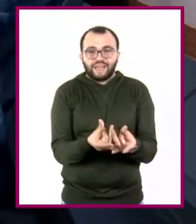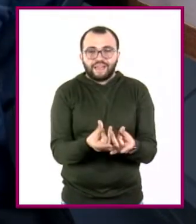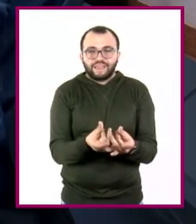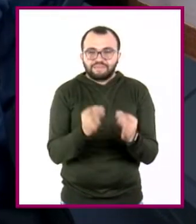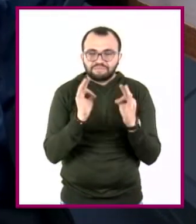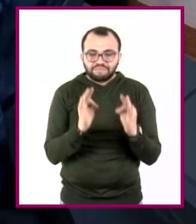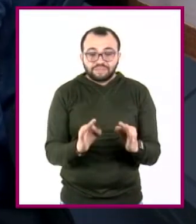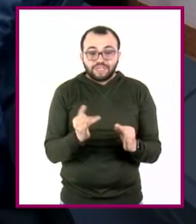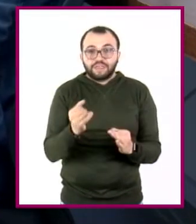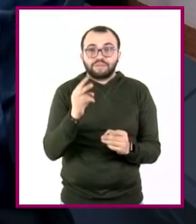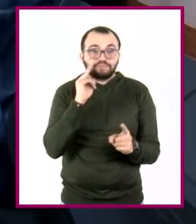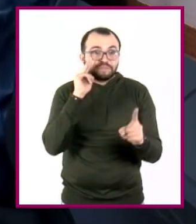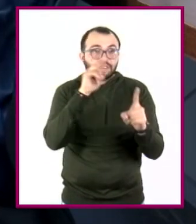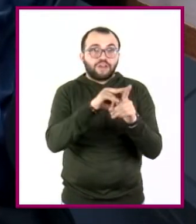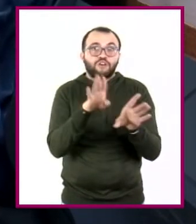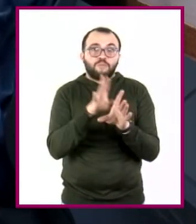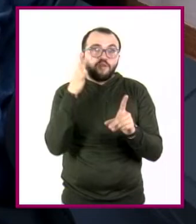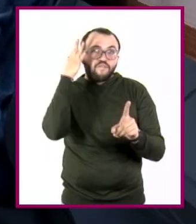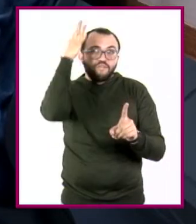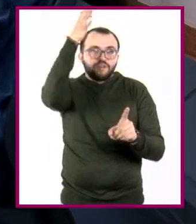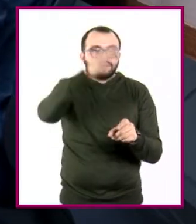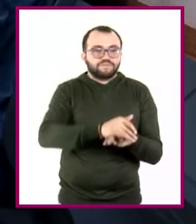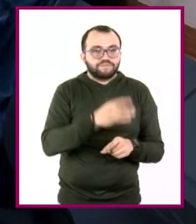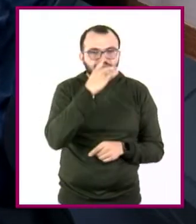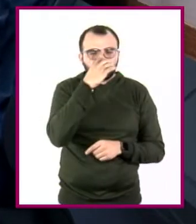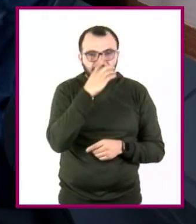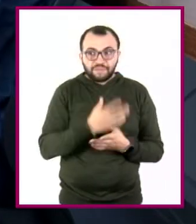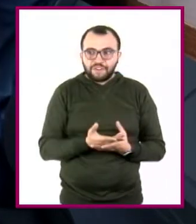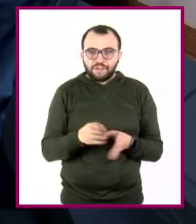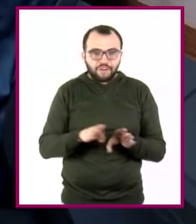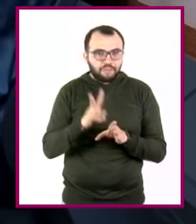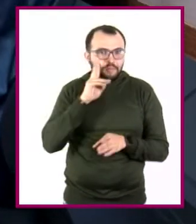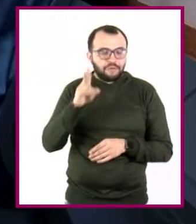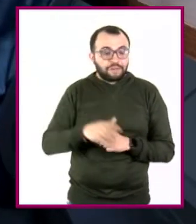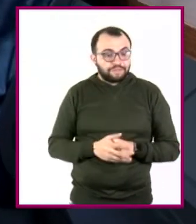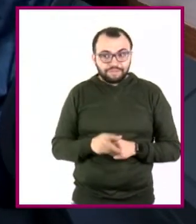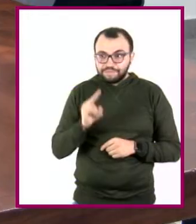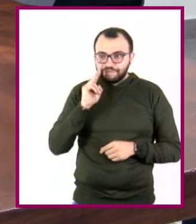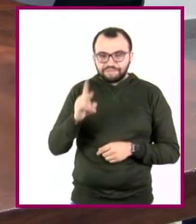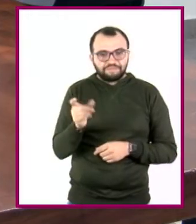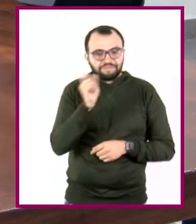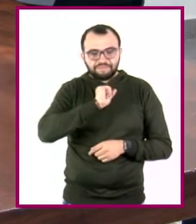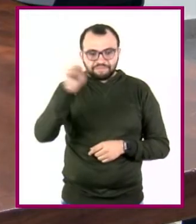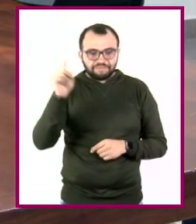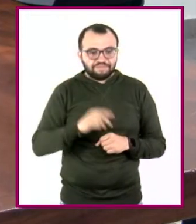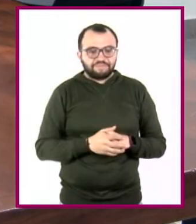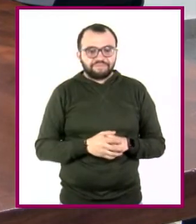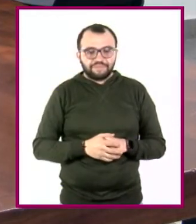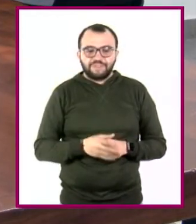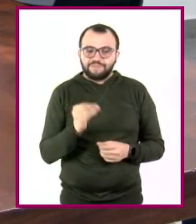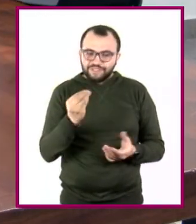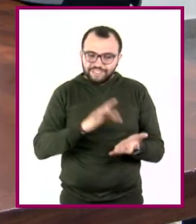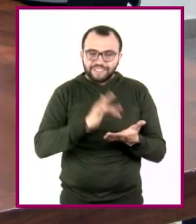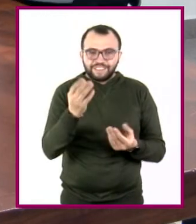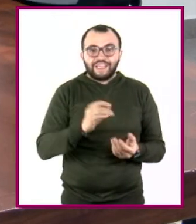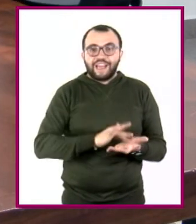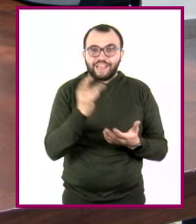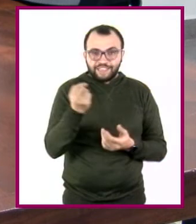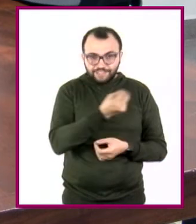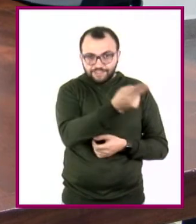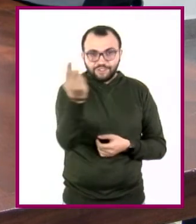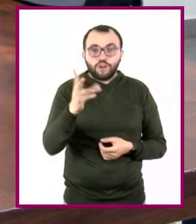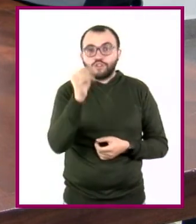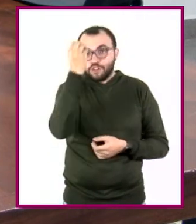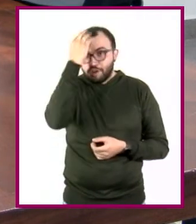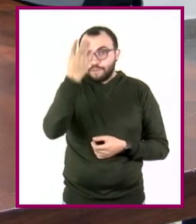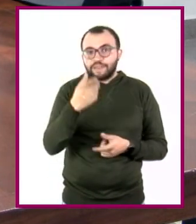plazo. Entonces, ¿qué te pareció, Mireya? Quedó excelente, chicos. Gracias, Mireya. Y gracias a ustedes. No